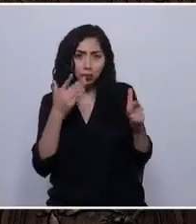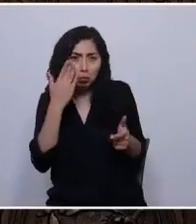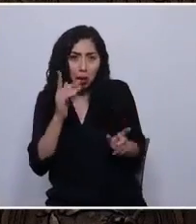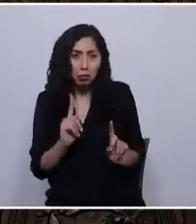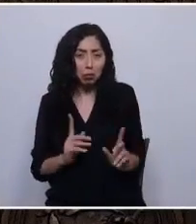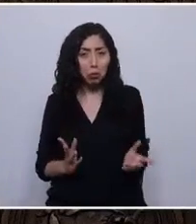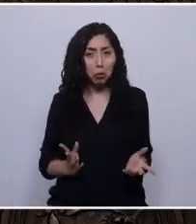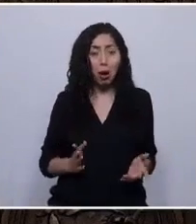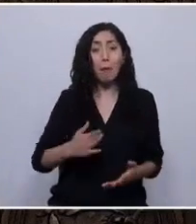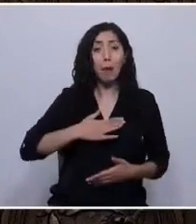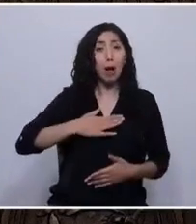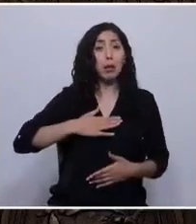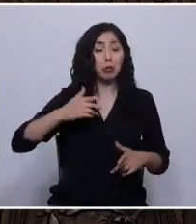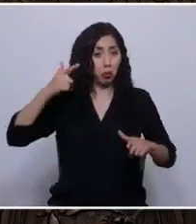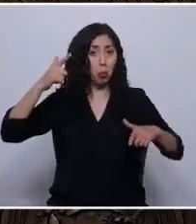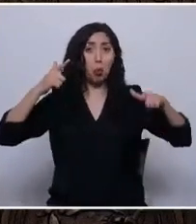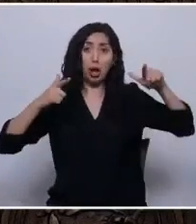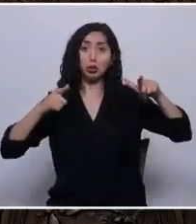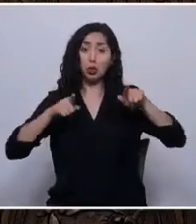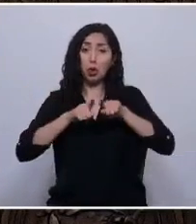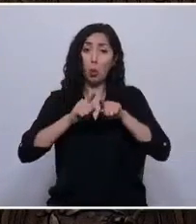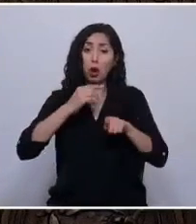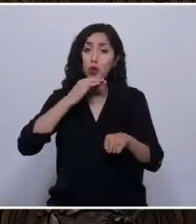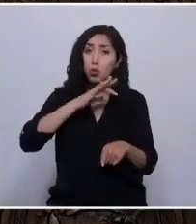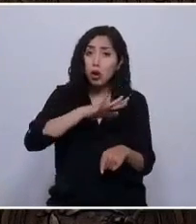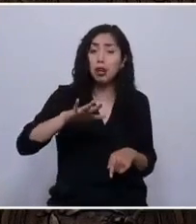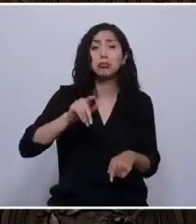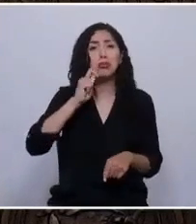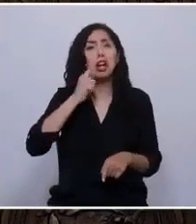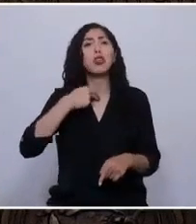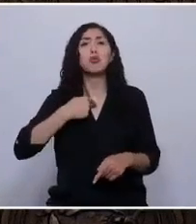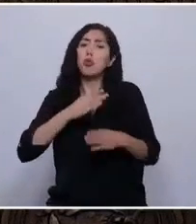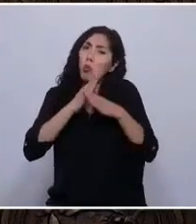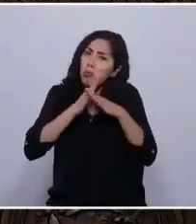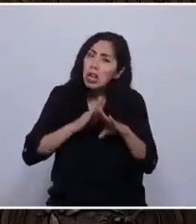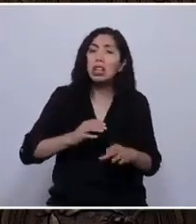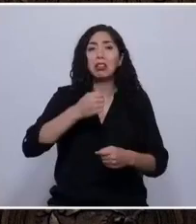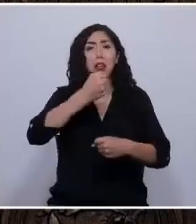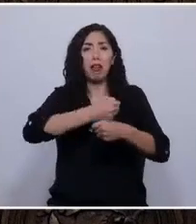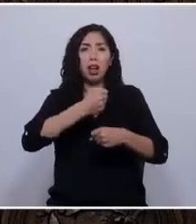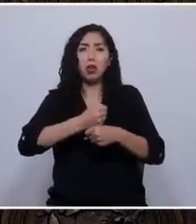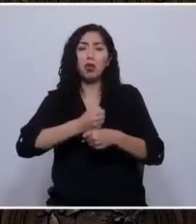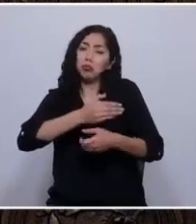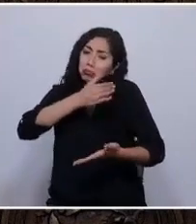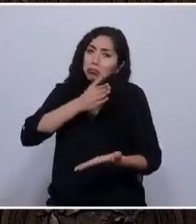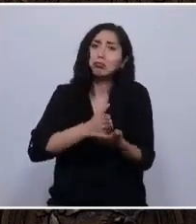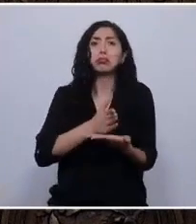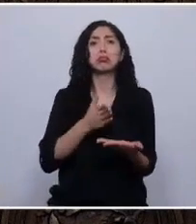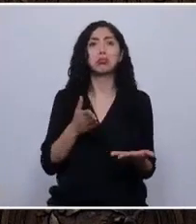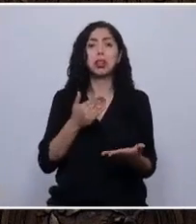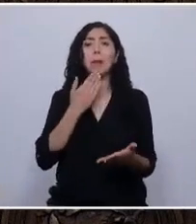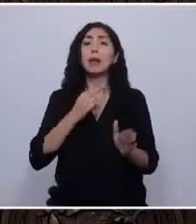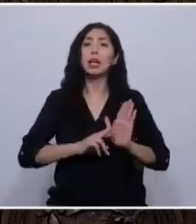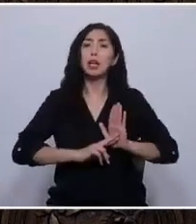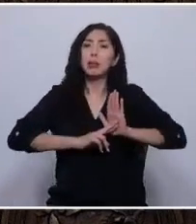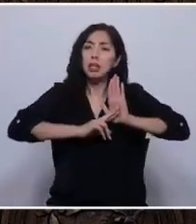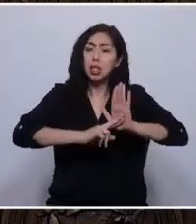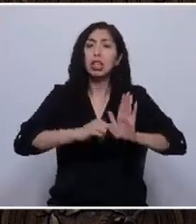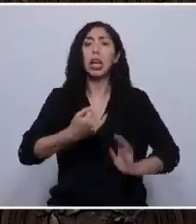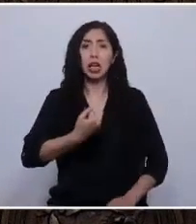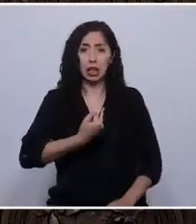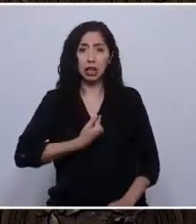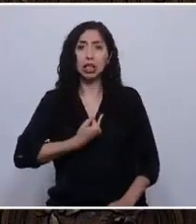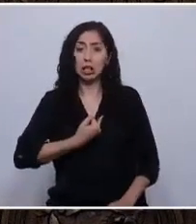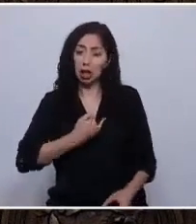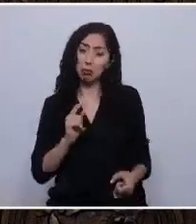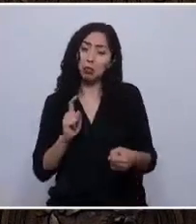mí, ser guaso y ser del mundo rural es ser trabajador, humilde, disciplinado, incondicional, y también representa identidad y